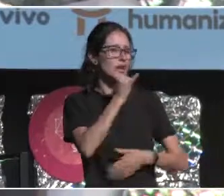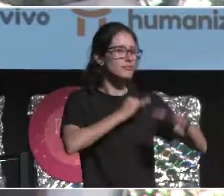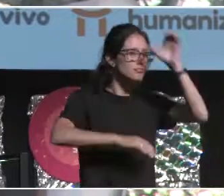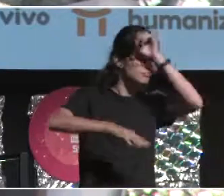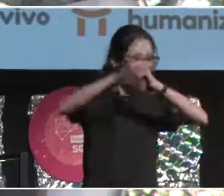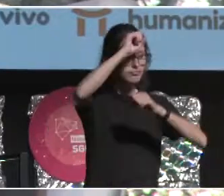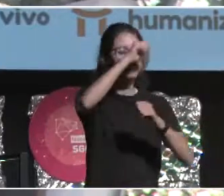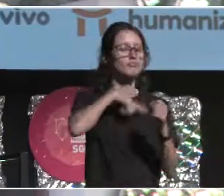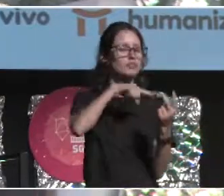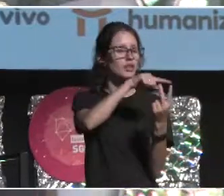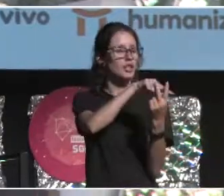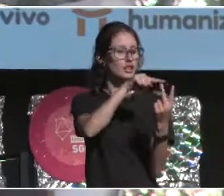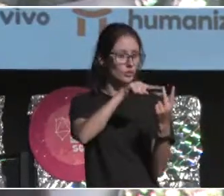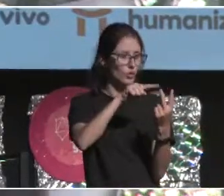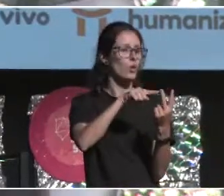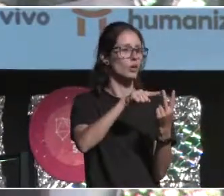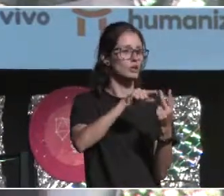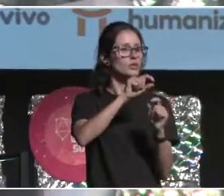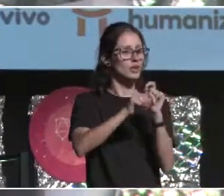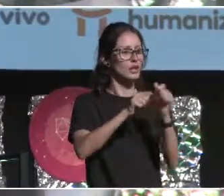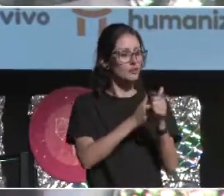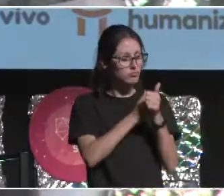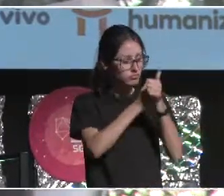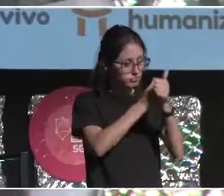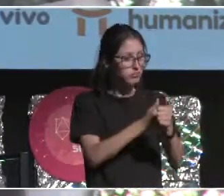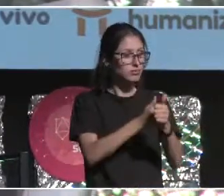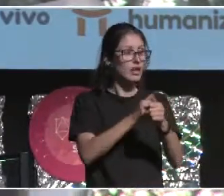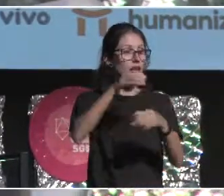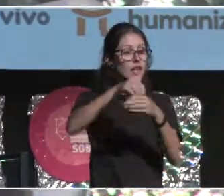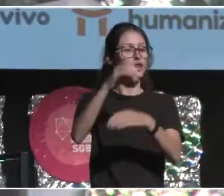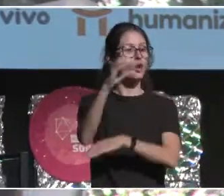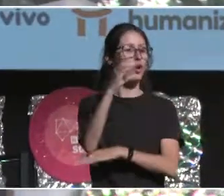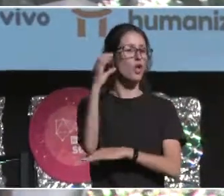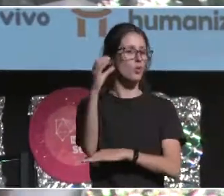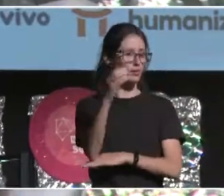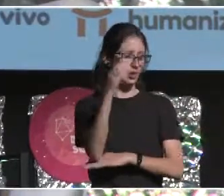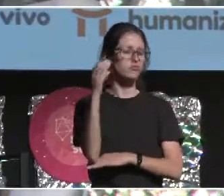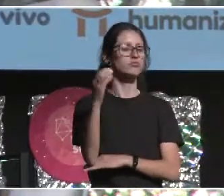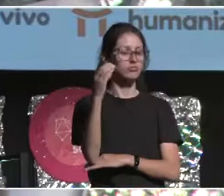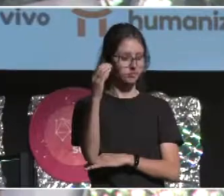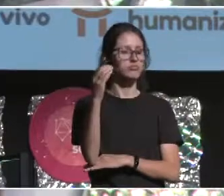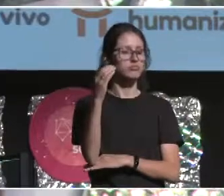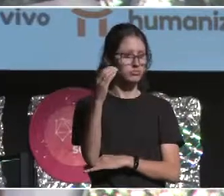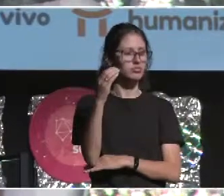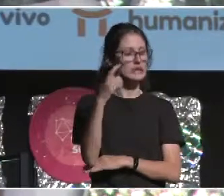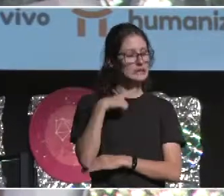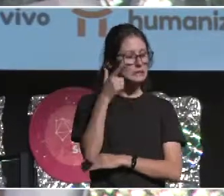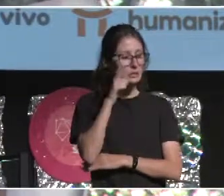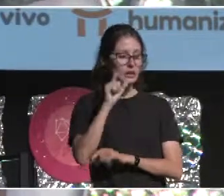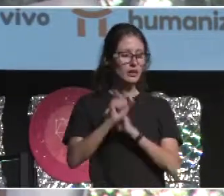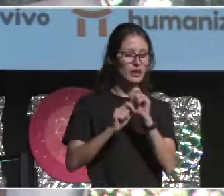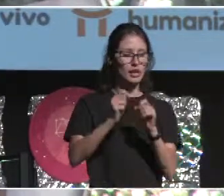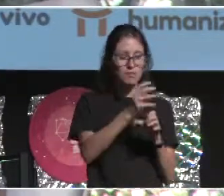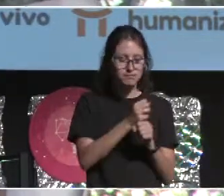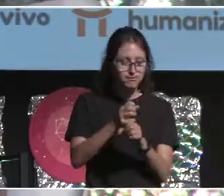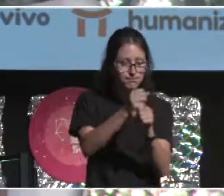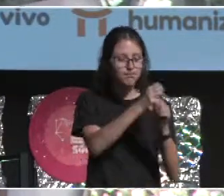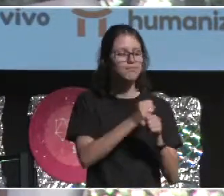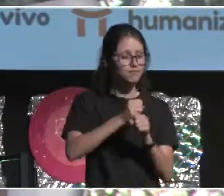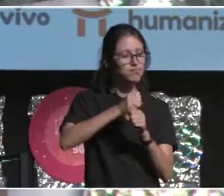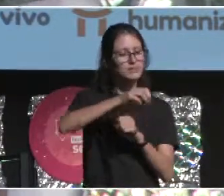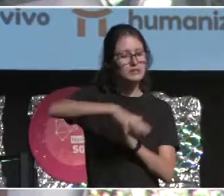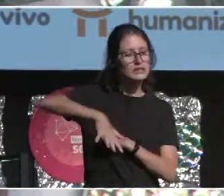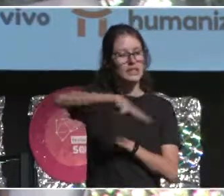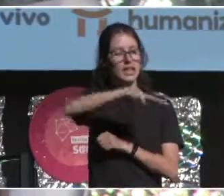2 fellows que están acompañándonos en Colombia. Son fellows del Instituto Africano de Matemáticas y Ciencias que